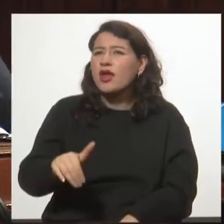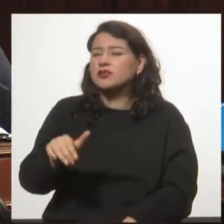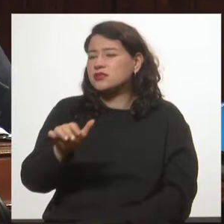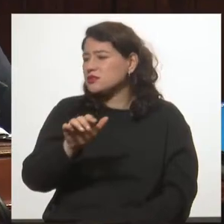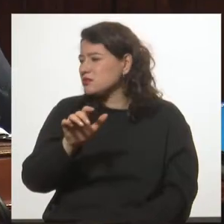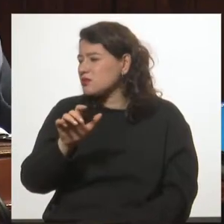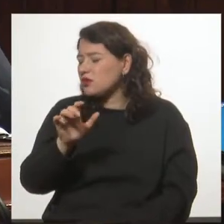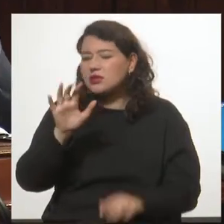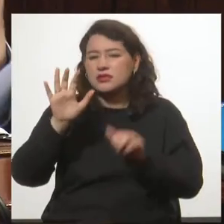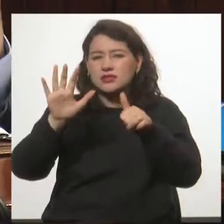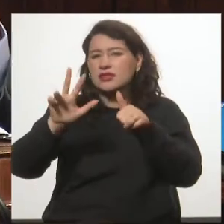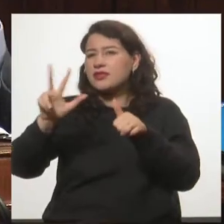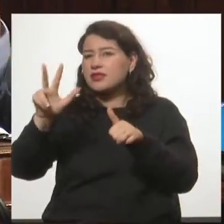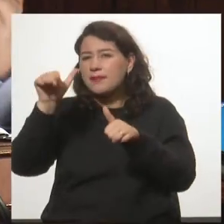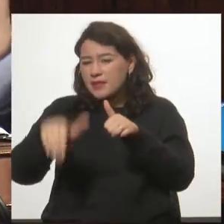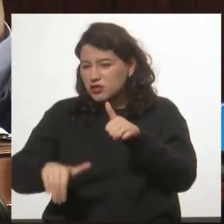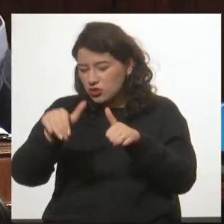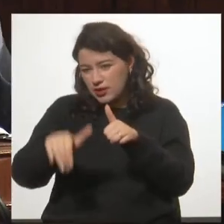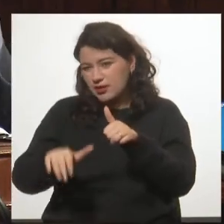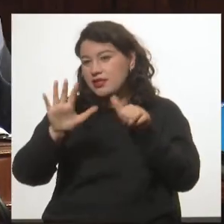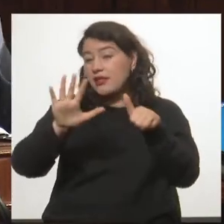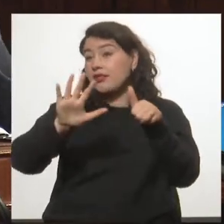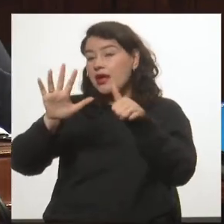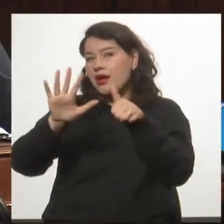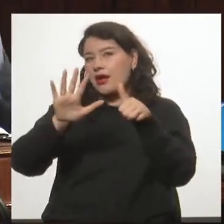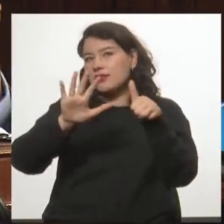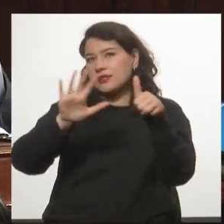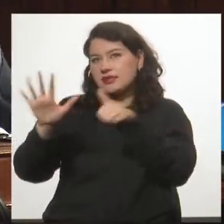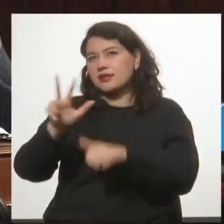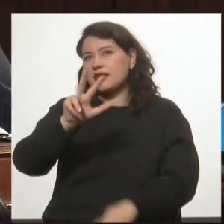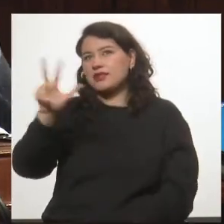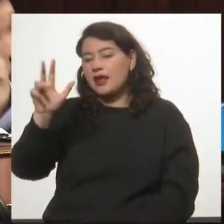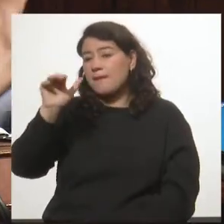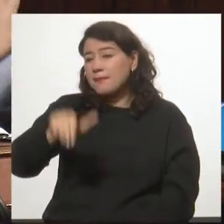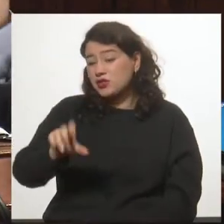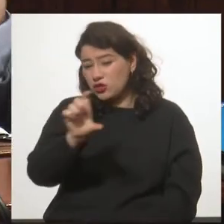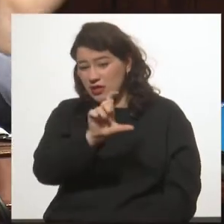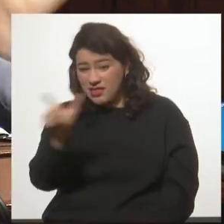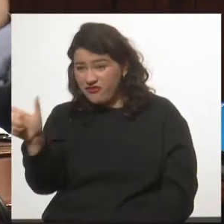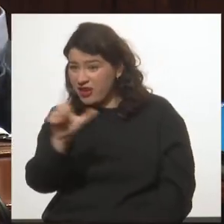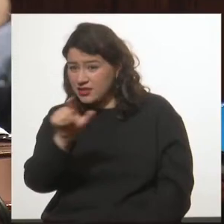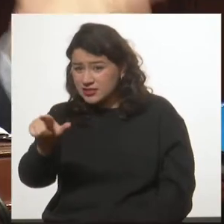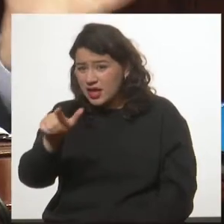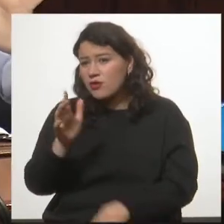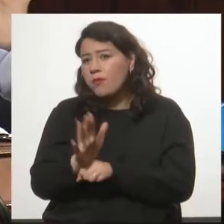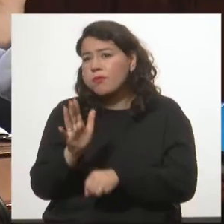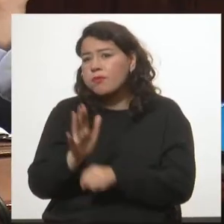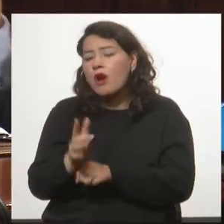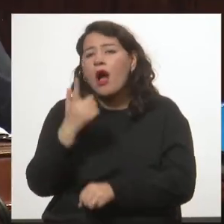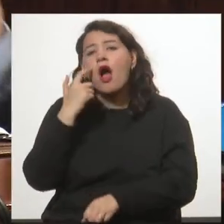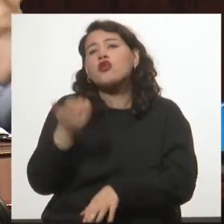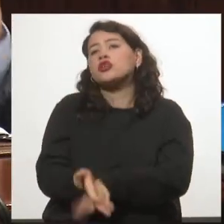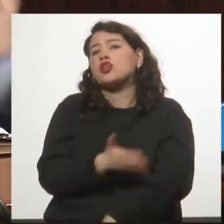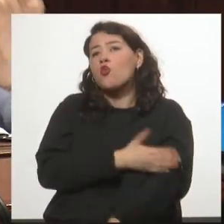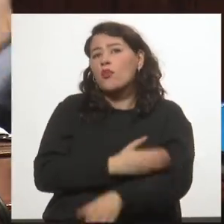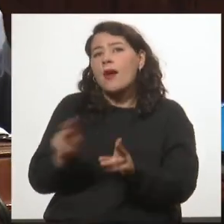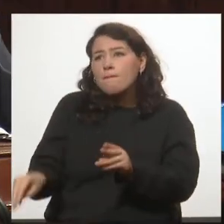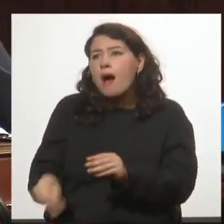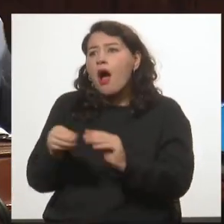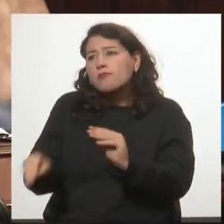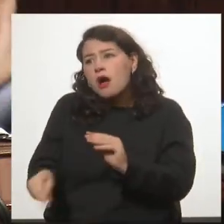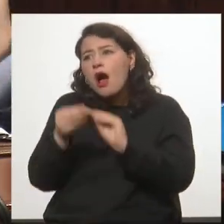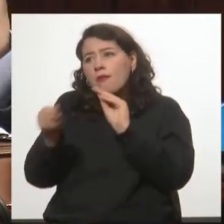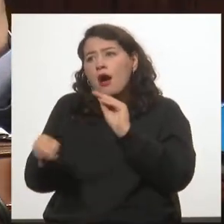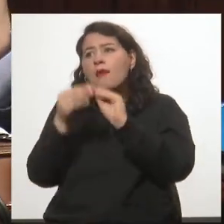163 millones de imprevistos se duplicaron los imprevistos al costo inicial sin que nadie fuera